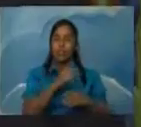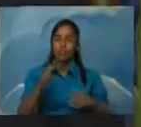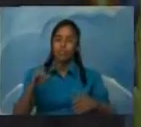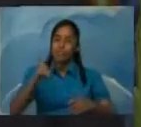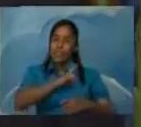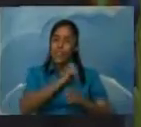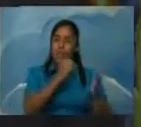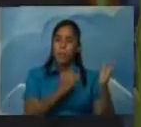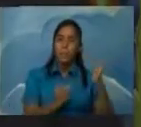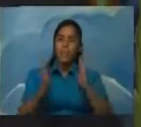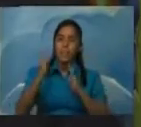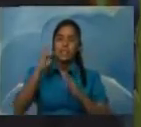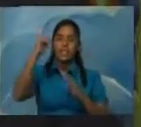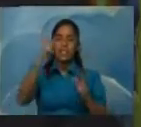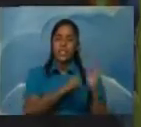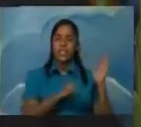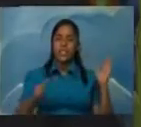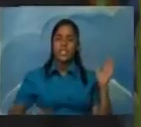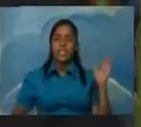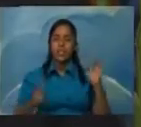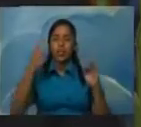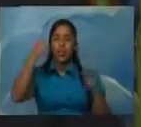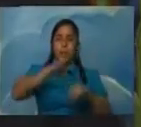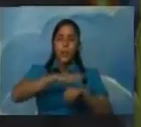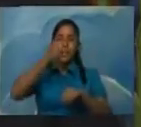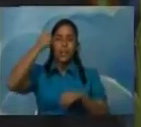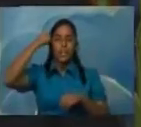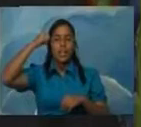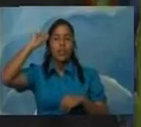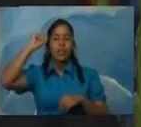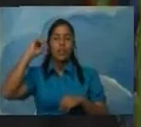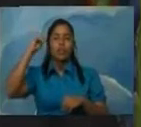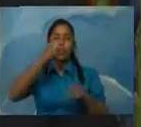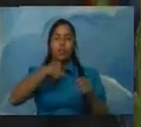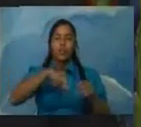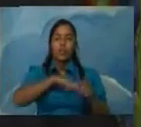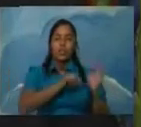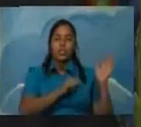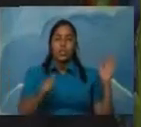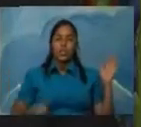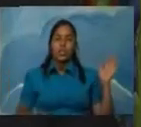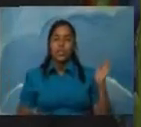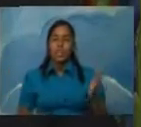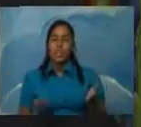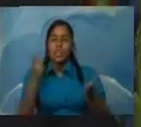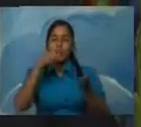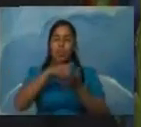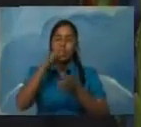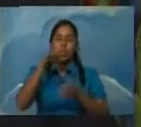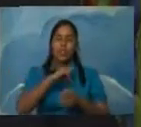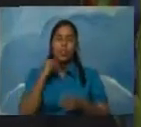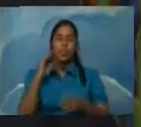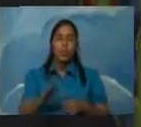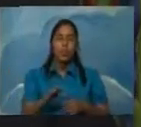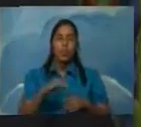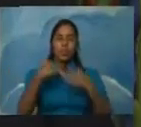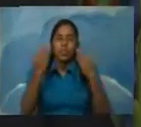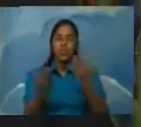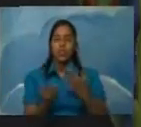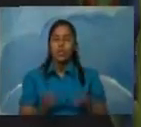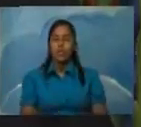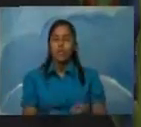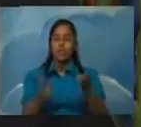en la presencia del Señor, porque recordamos que nuestro Señor Jesucristo se levantó de entre los muertos y nos dio vida y vida